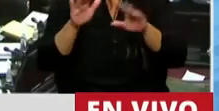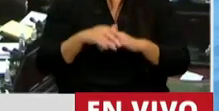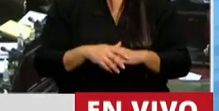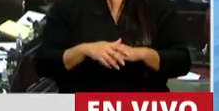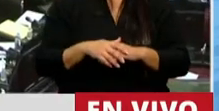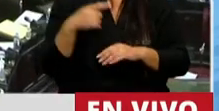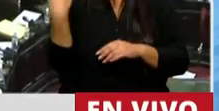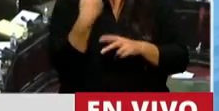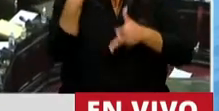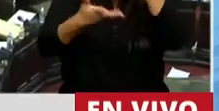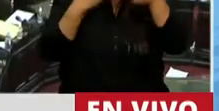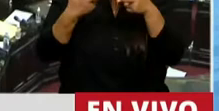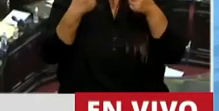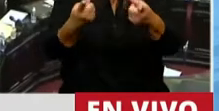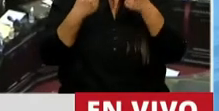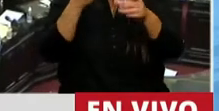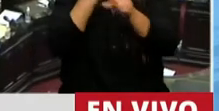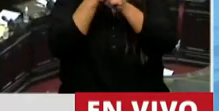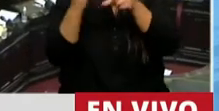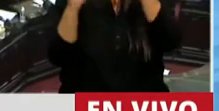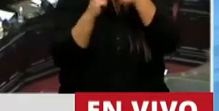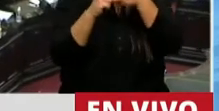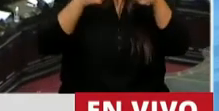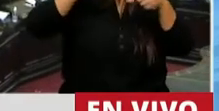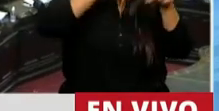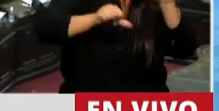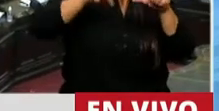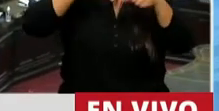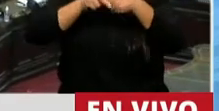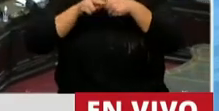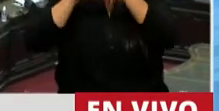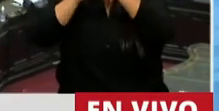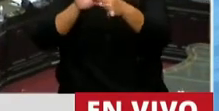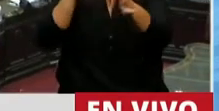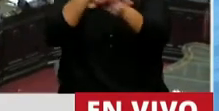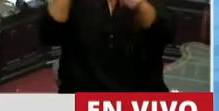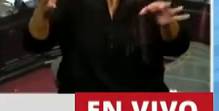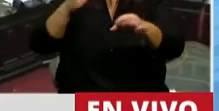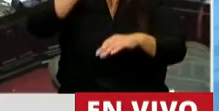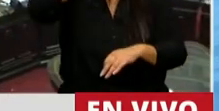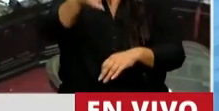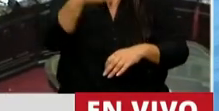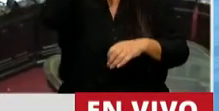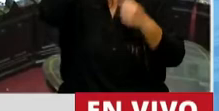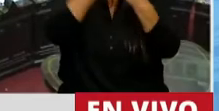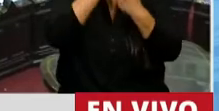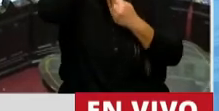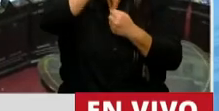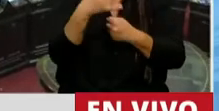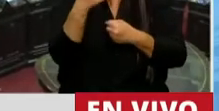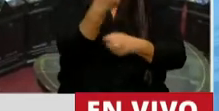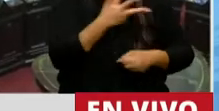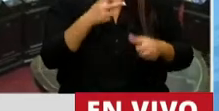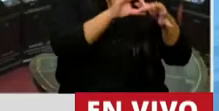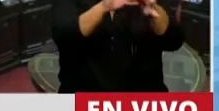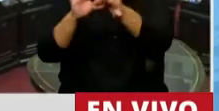Se ha dicho que es necesario articular ciencia y técnica con el sistema educativo. Yo estoy absolutamente de acuerdo que eso